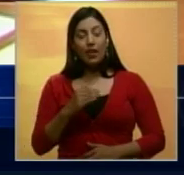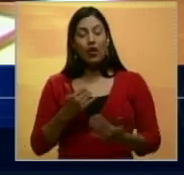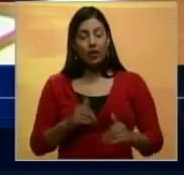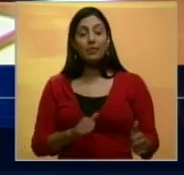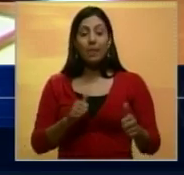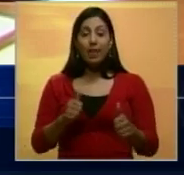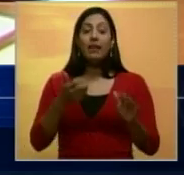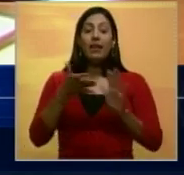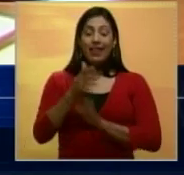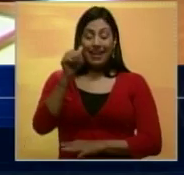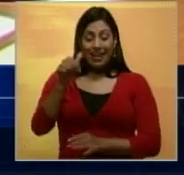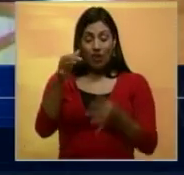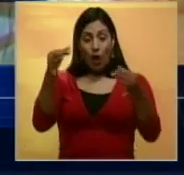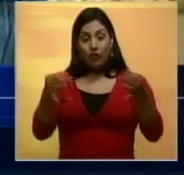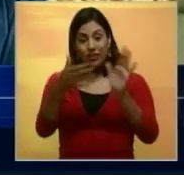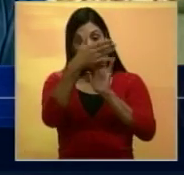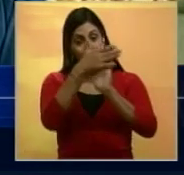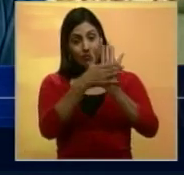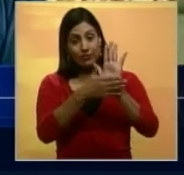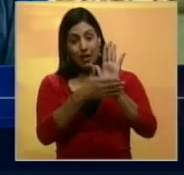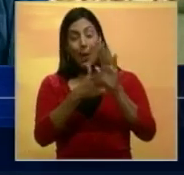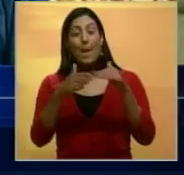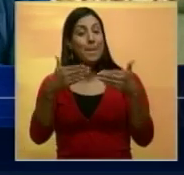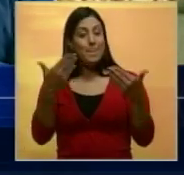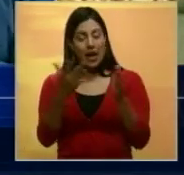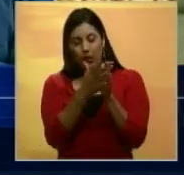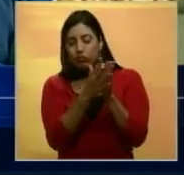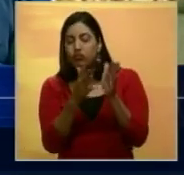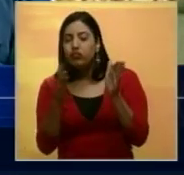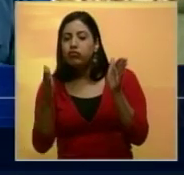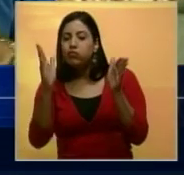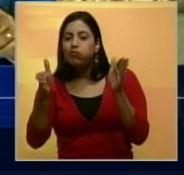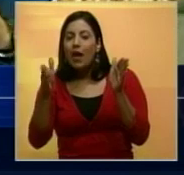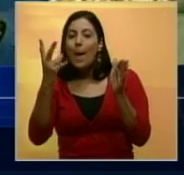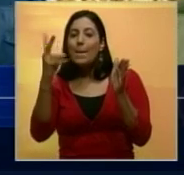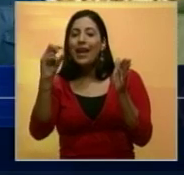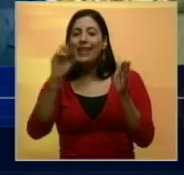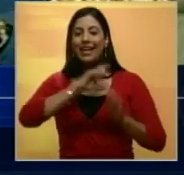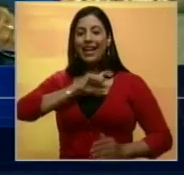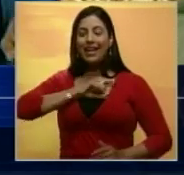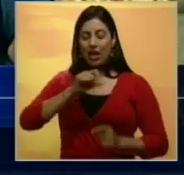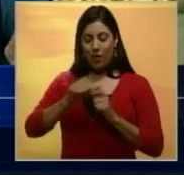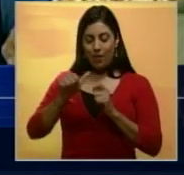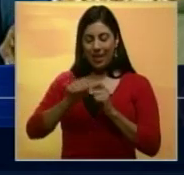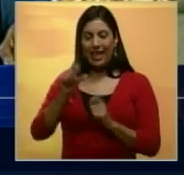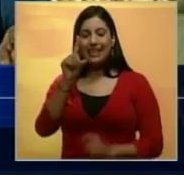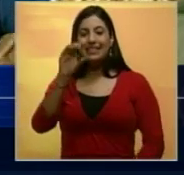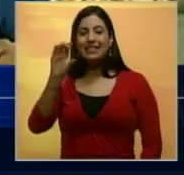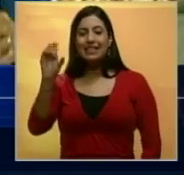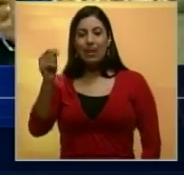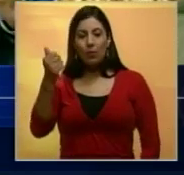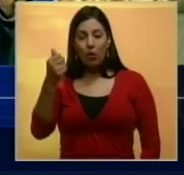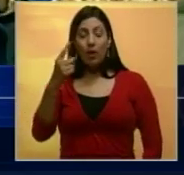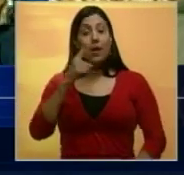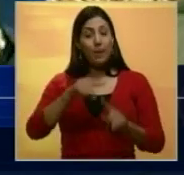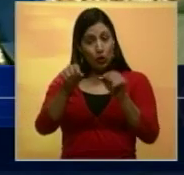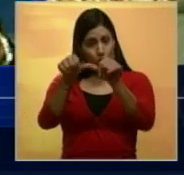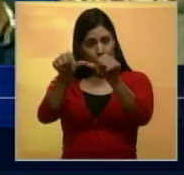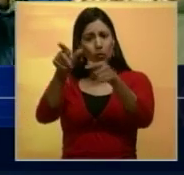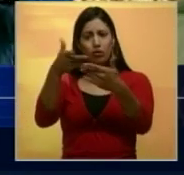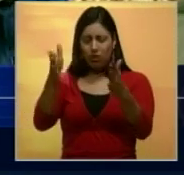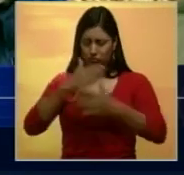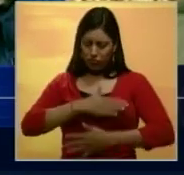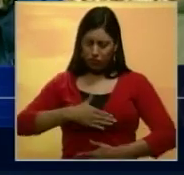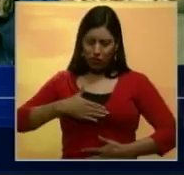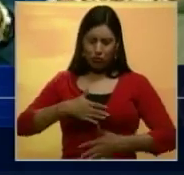El decreto debe salir en Gaceta Oficial para extender hasta el 20 de enero la vigencia de los billetes de 100. Sigan ustedes